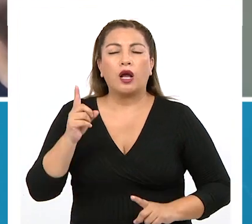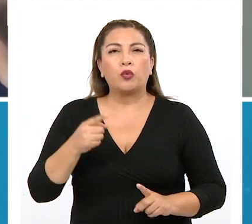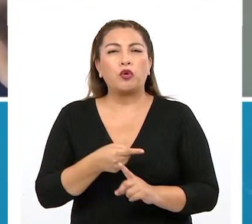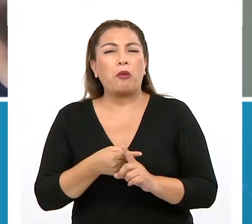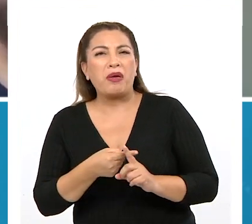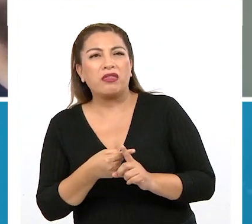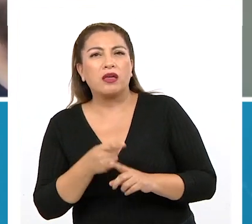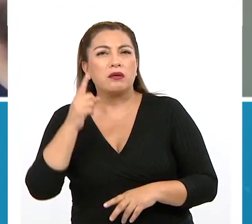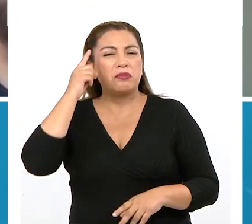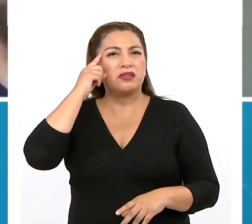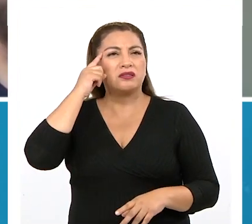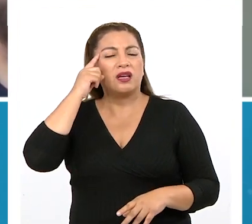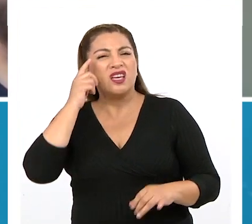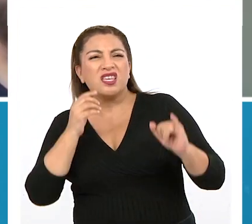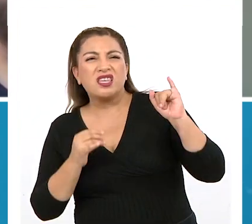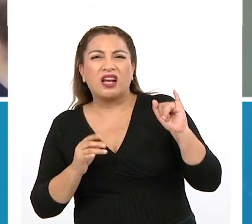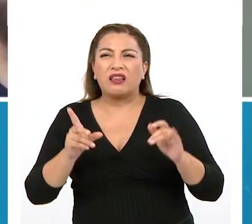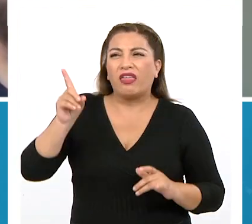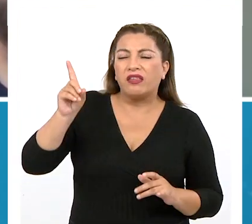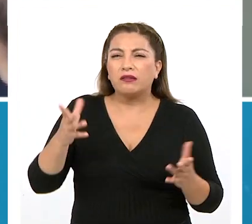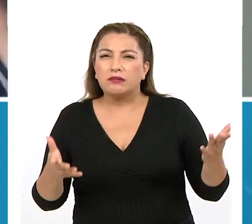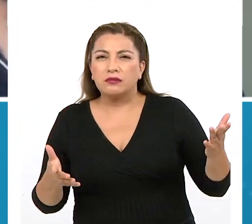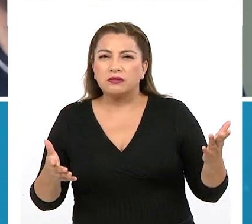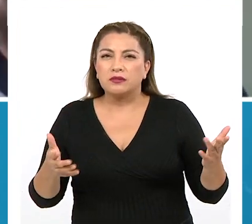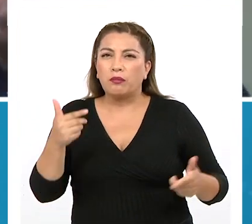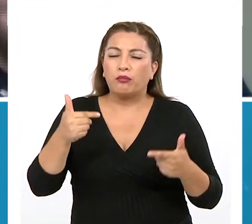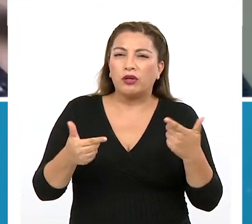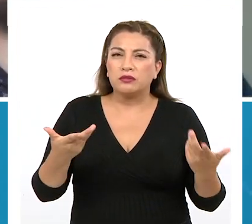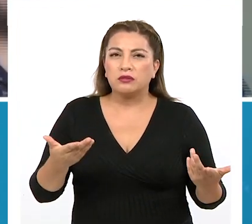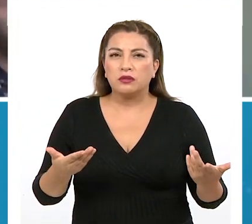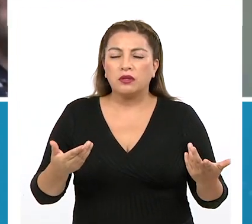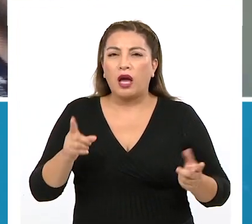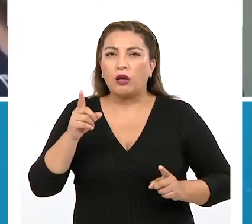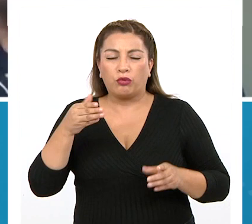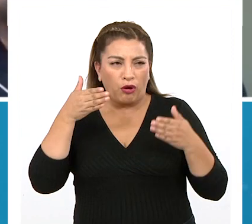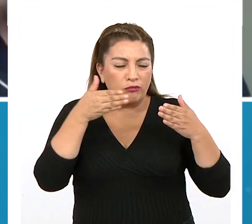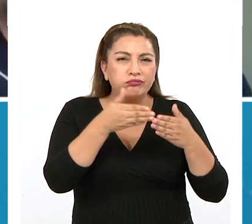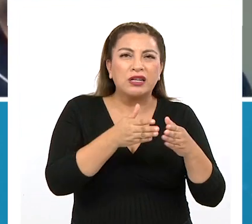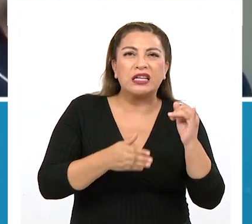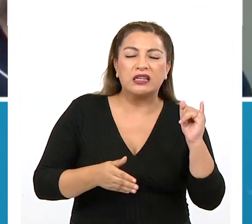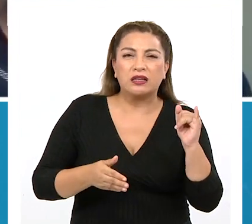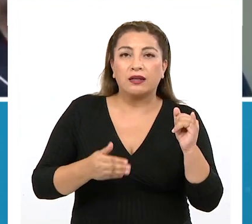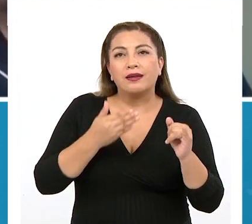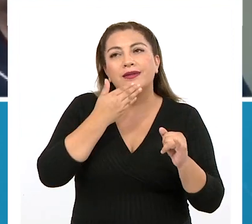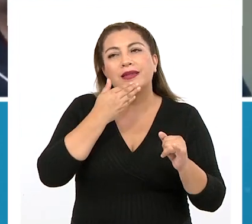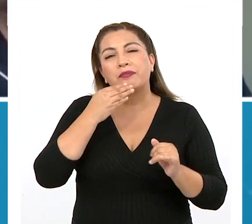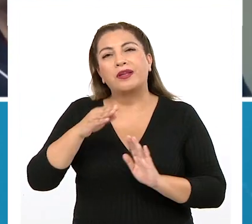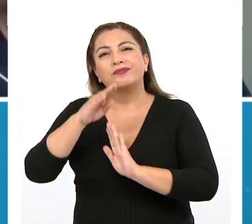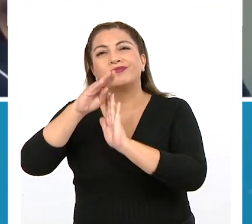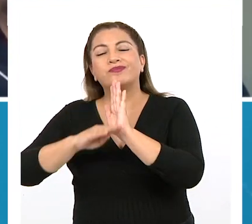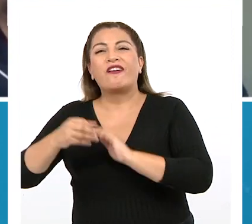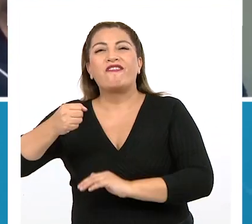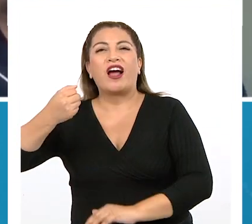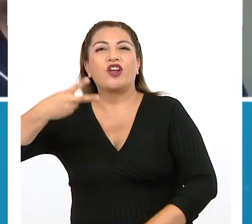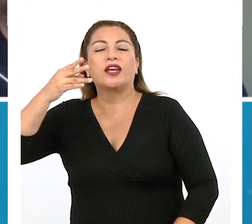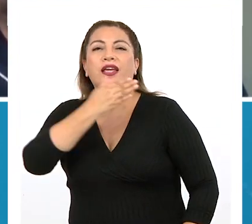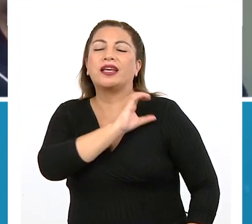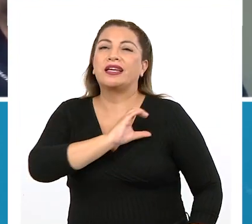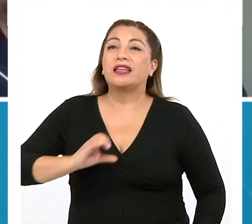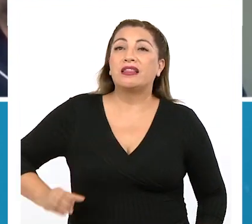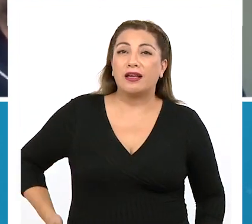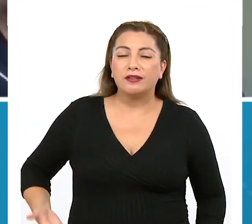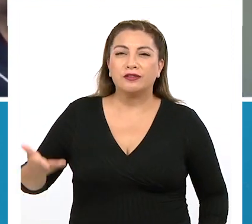izquierda o de derecha. Va a tener una cierta sensibilidad de izquierda, pero también va a ser de derecha por los principios cristianos que corresponden a